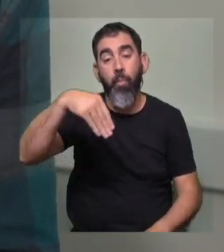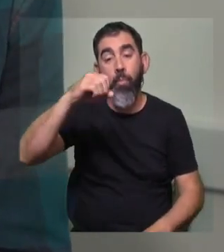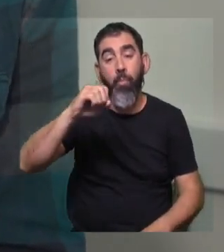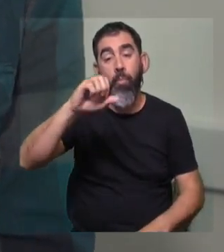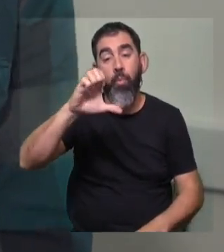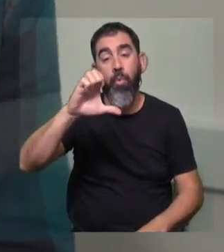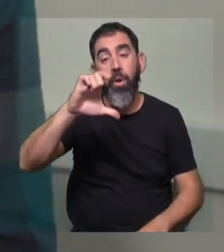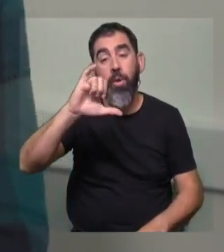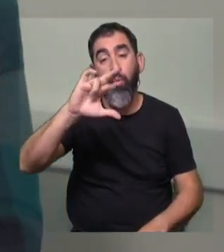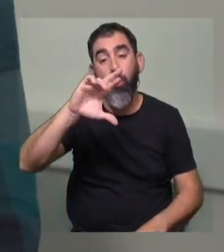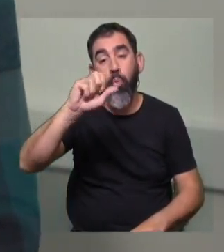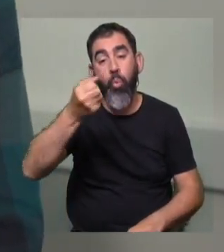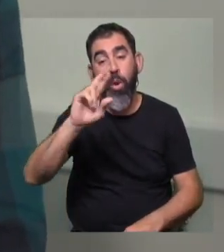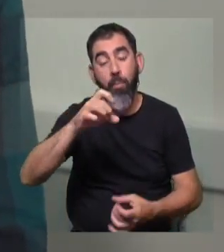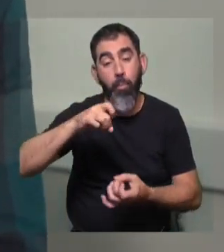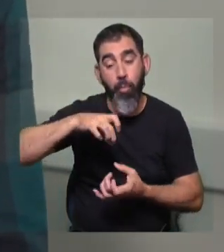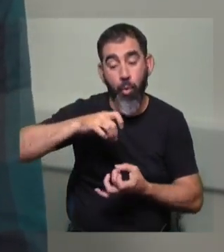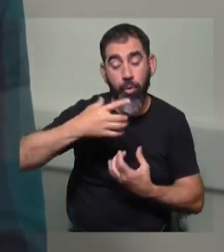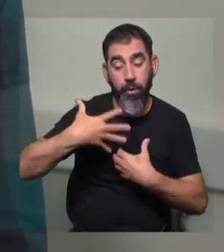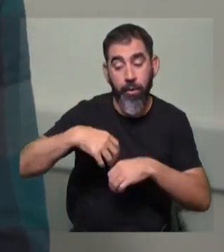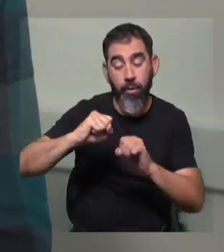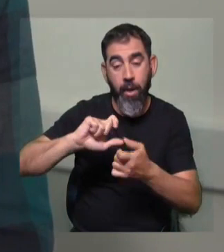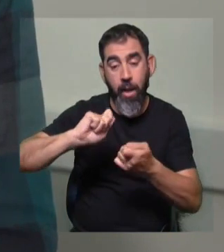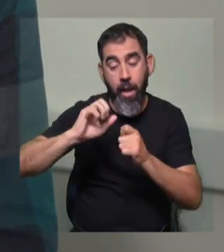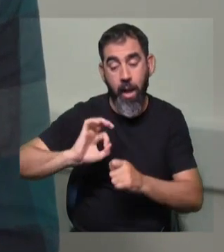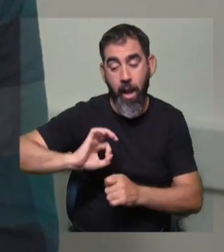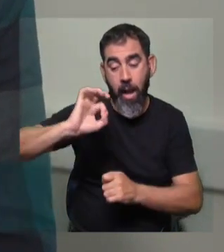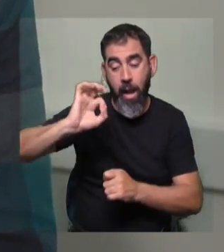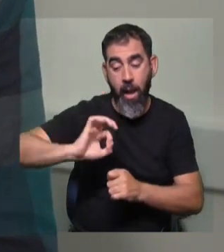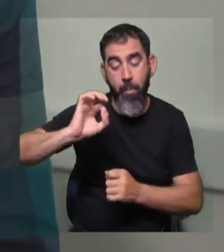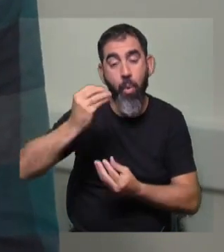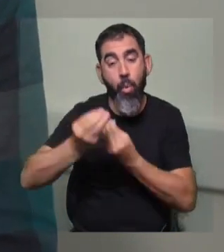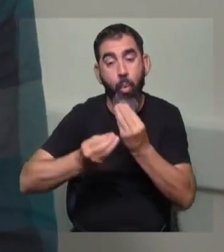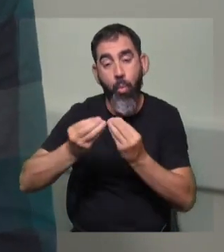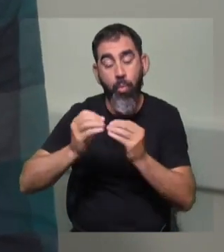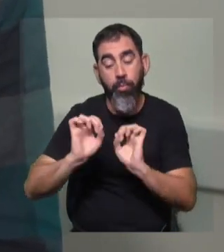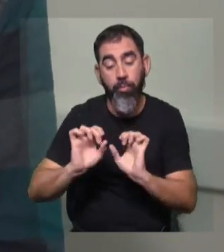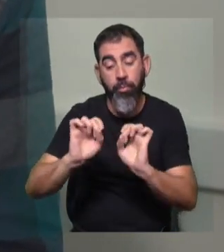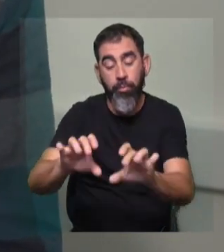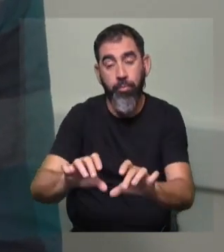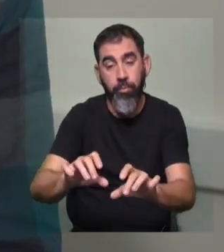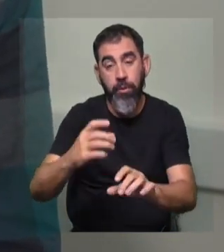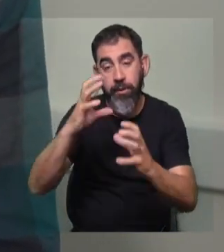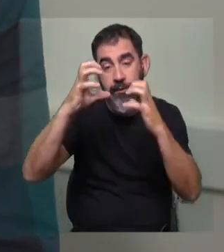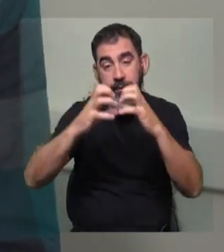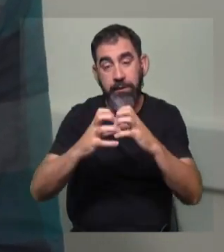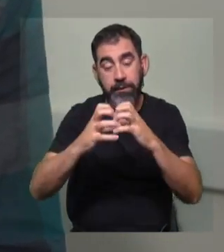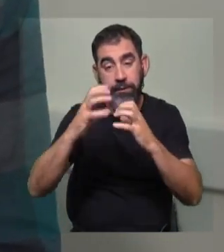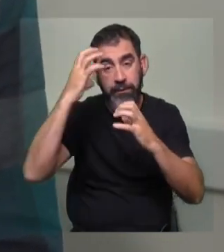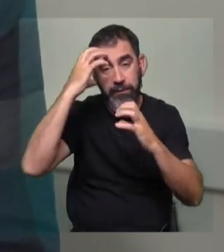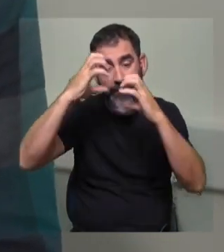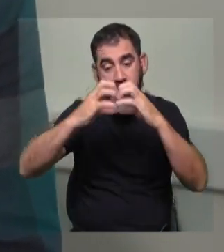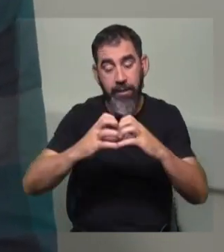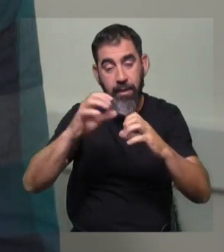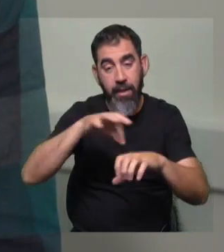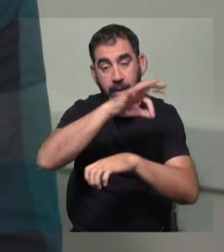la proteína que identifica ese cambio de temperatura, y cómo es comunicado al cerebro de la mosca y